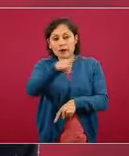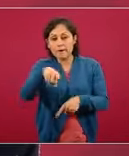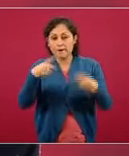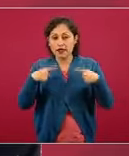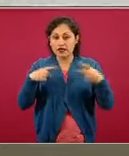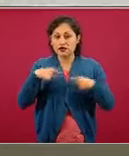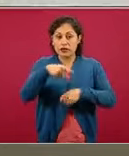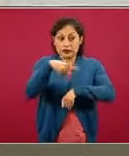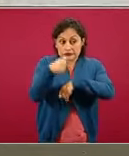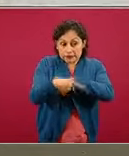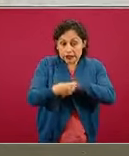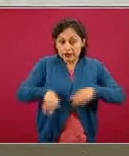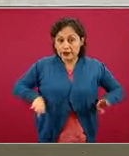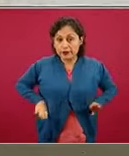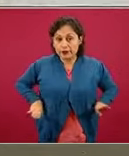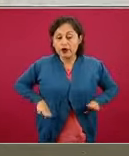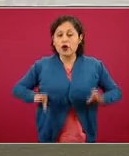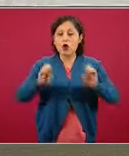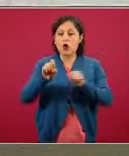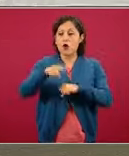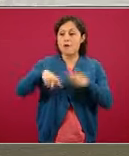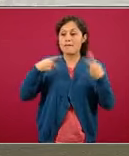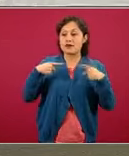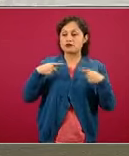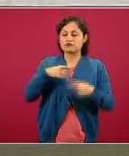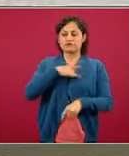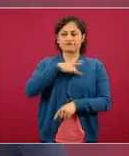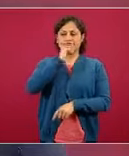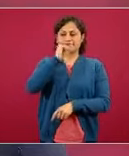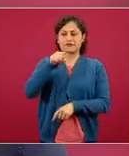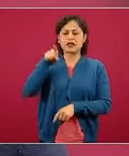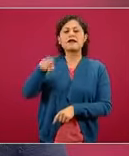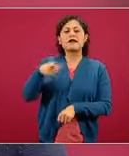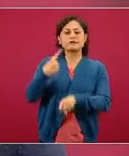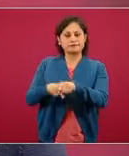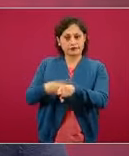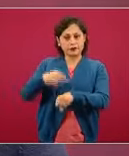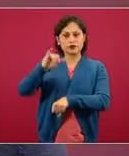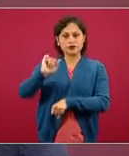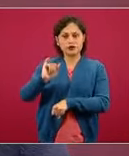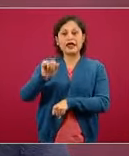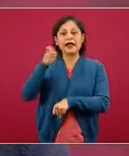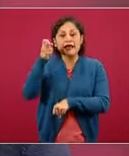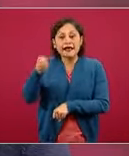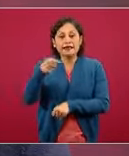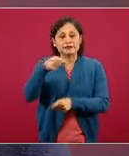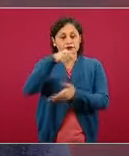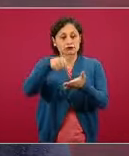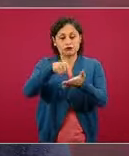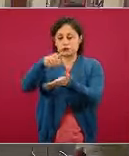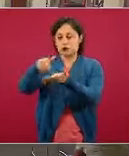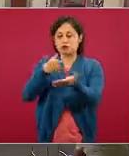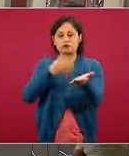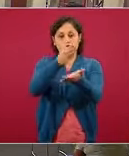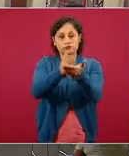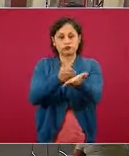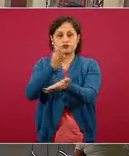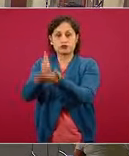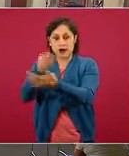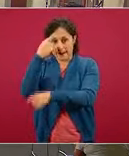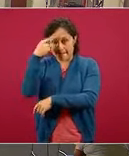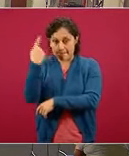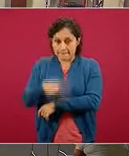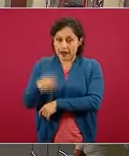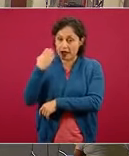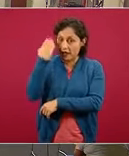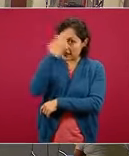factores de riesgo o personas sintomáticas que pudieran estar ya desarrollando la enfermedad. Ahí es donde tienen una muy buena utilidad